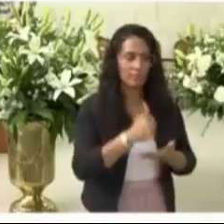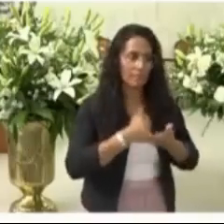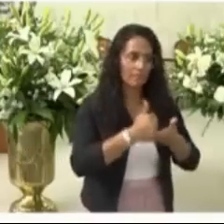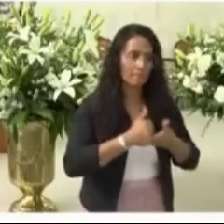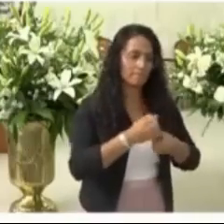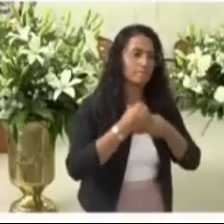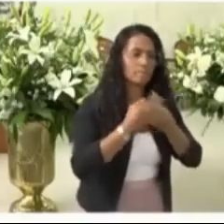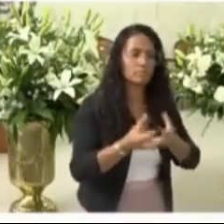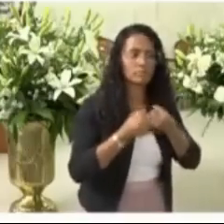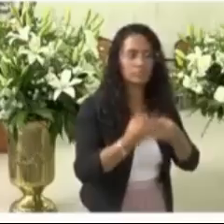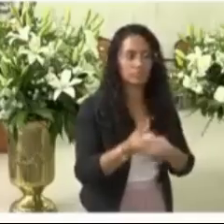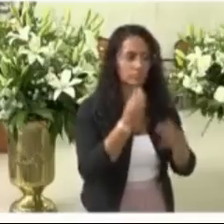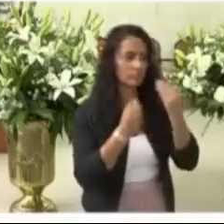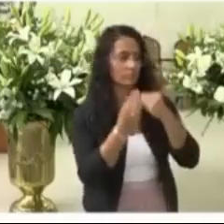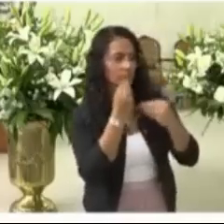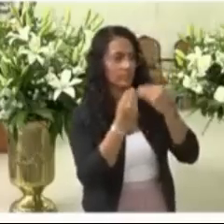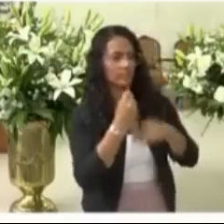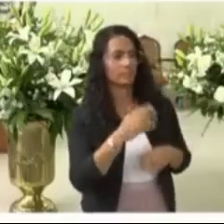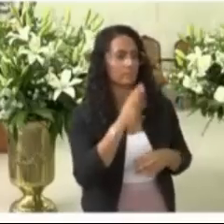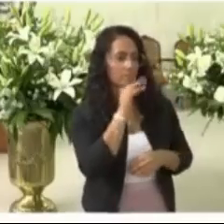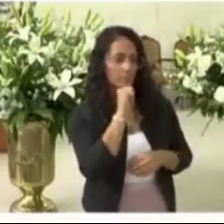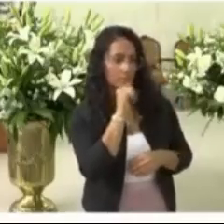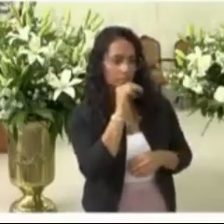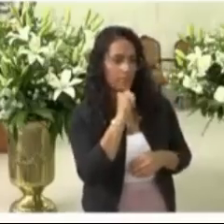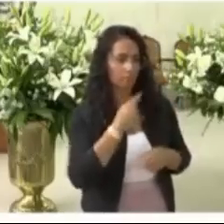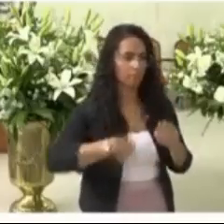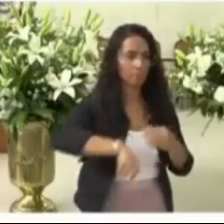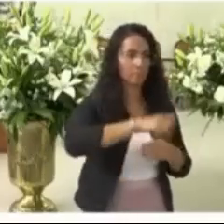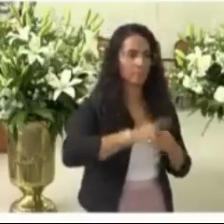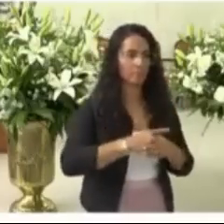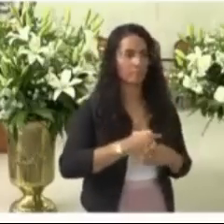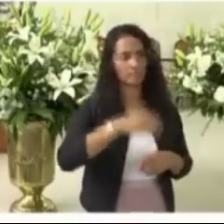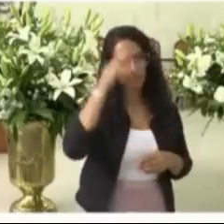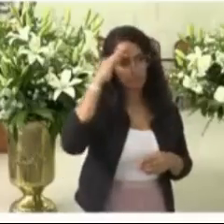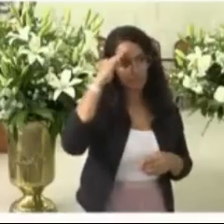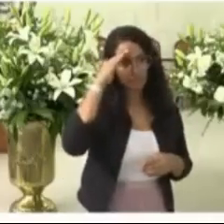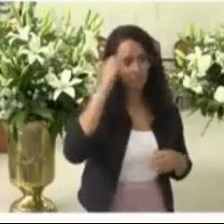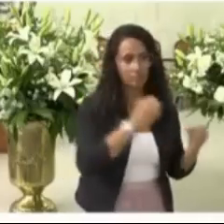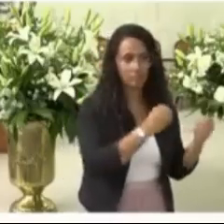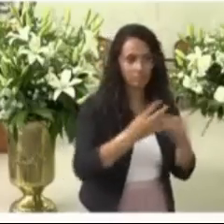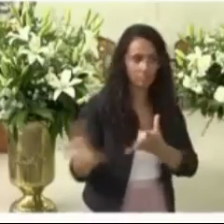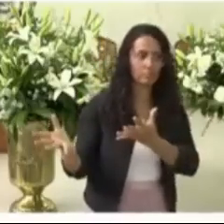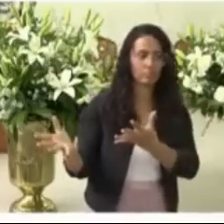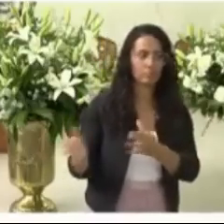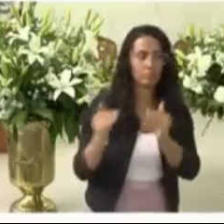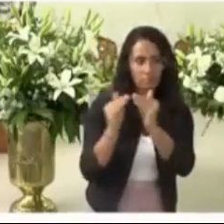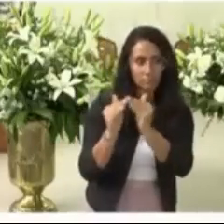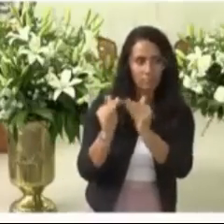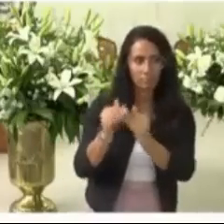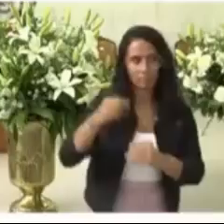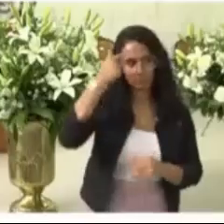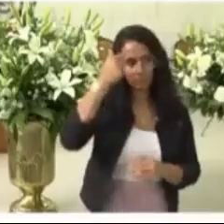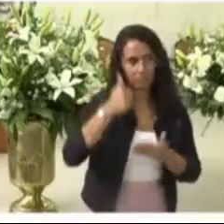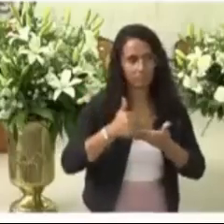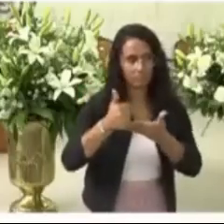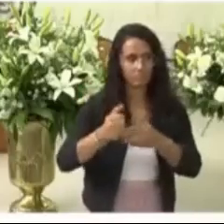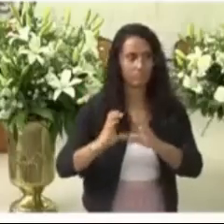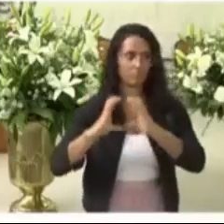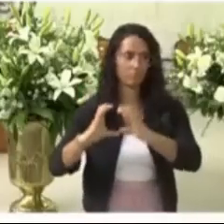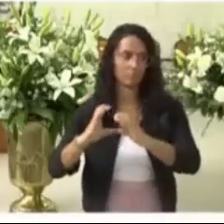cuidarlo. Y hemos pensado llevarlo a un asilo y que allá se encarguen de él. ¿Es